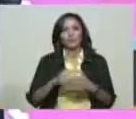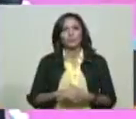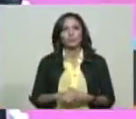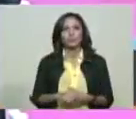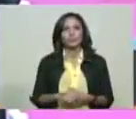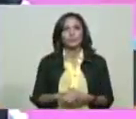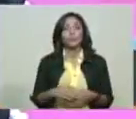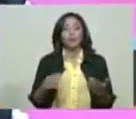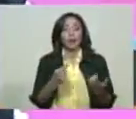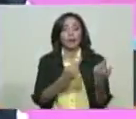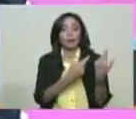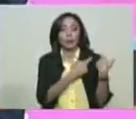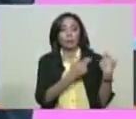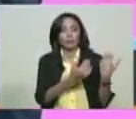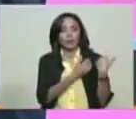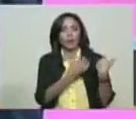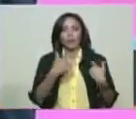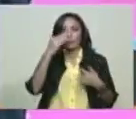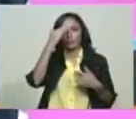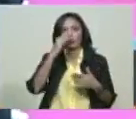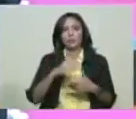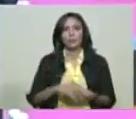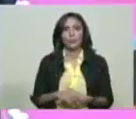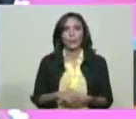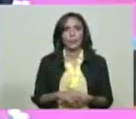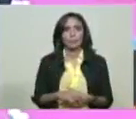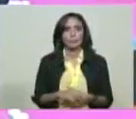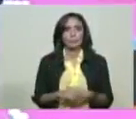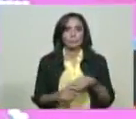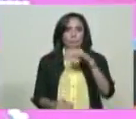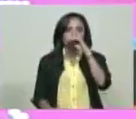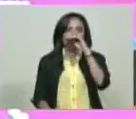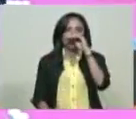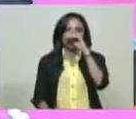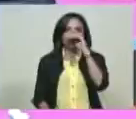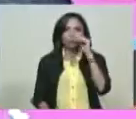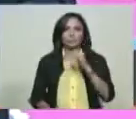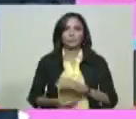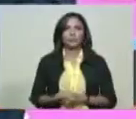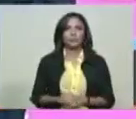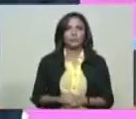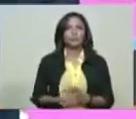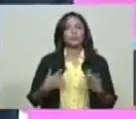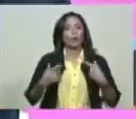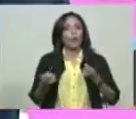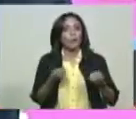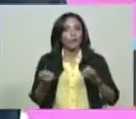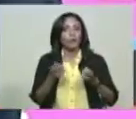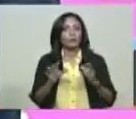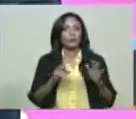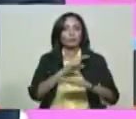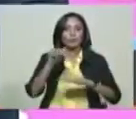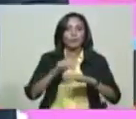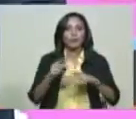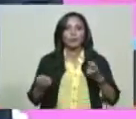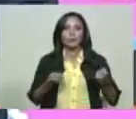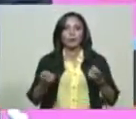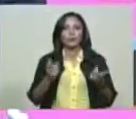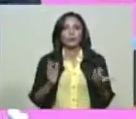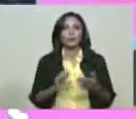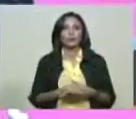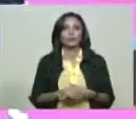responsabilidad es plena coordino permanentemente con los miembros de la dirección nacional especialmente con el primer